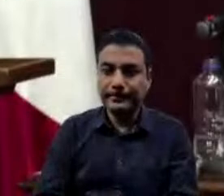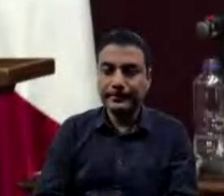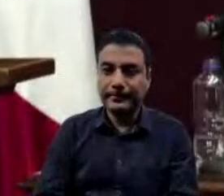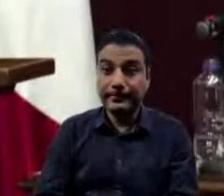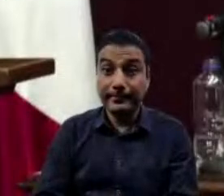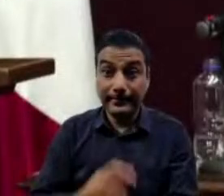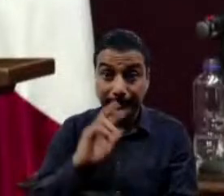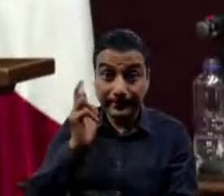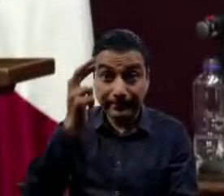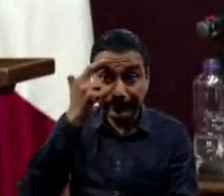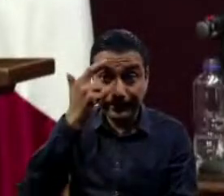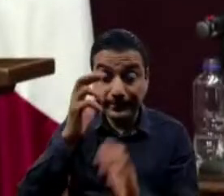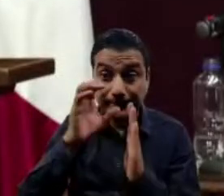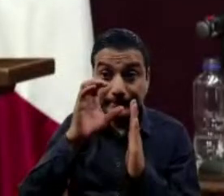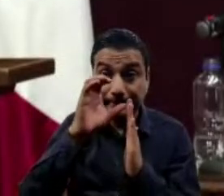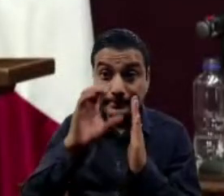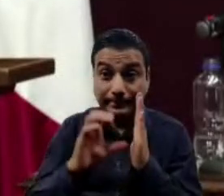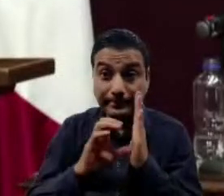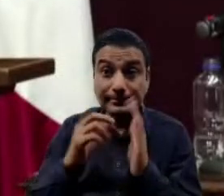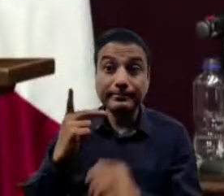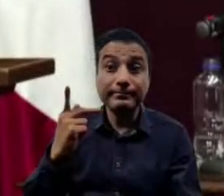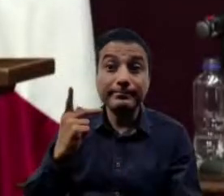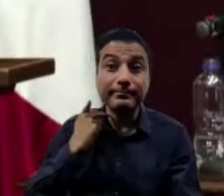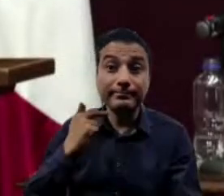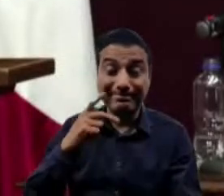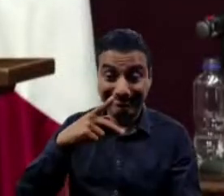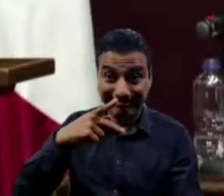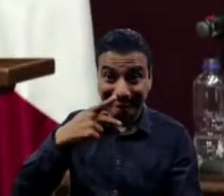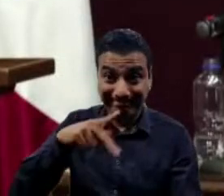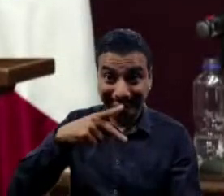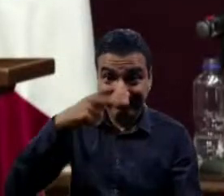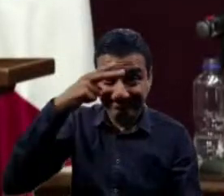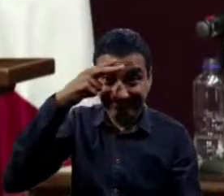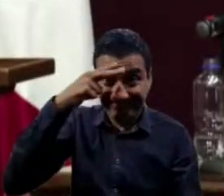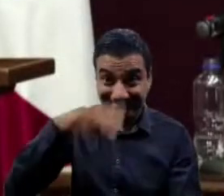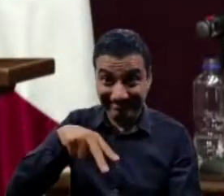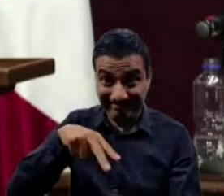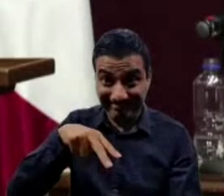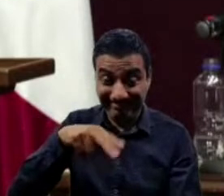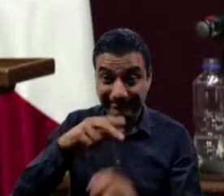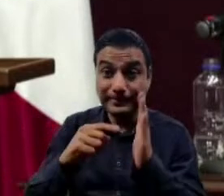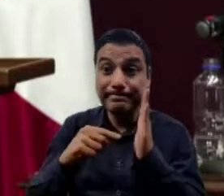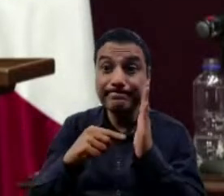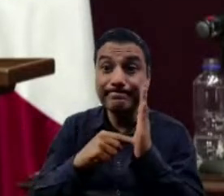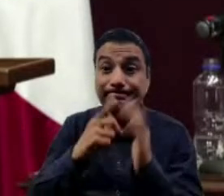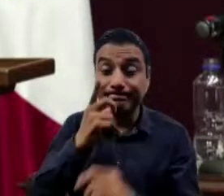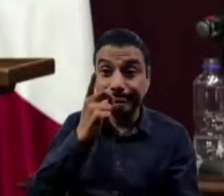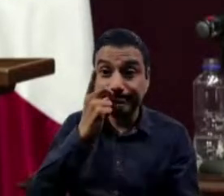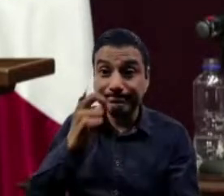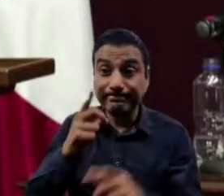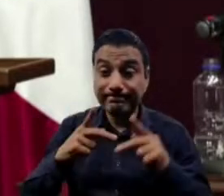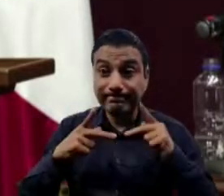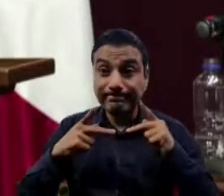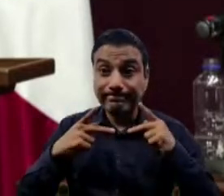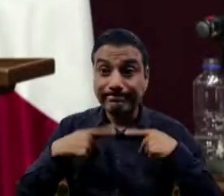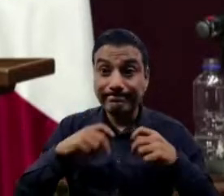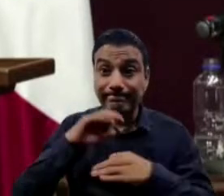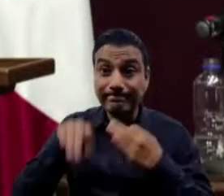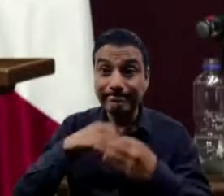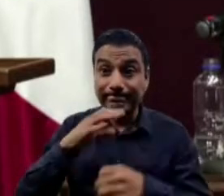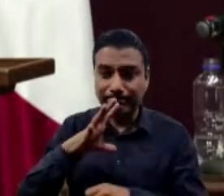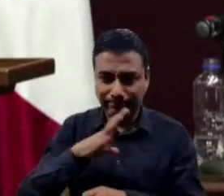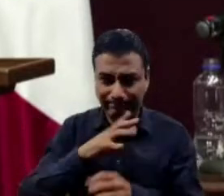Constitución Política de los Estados Unidos Mexicanos se establece que toda persona tiene derecho a la